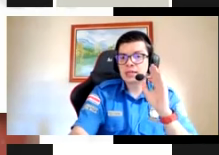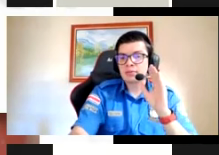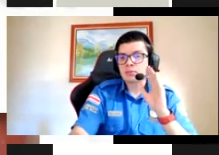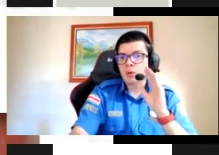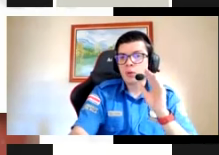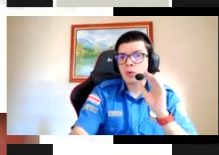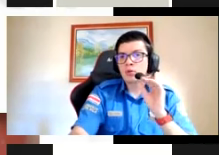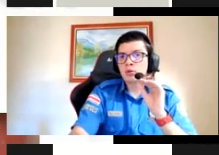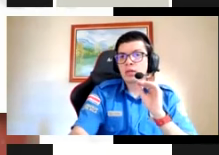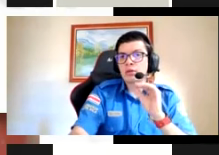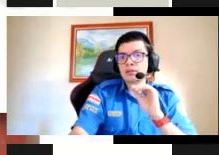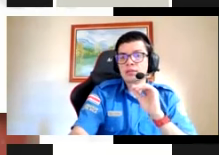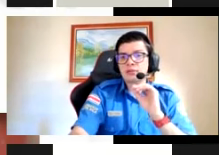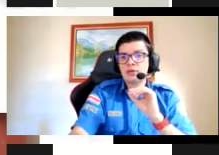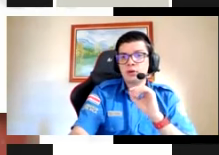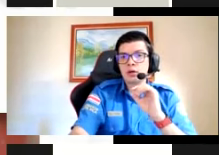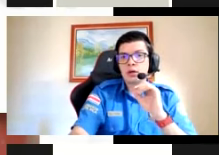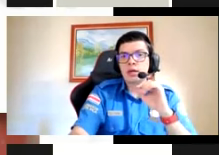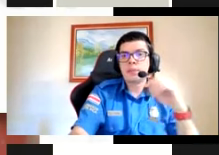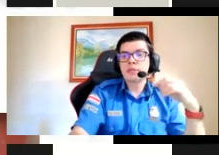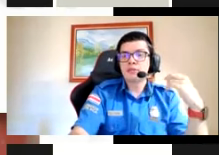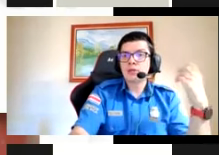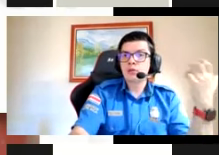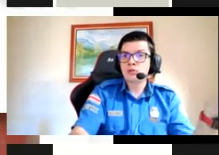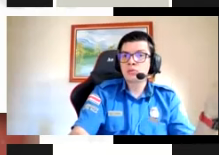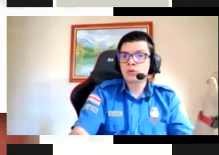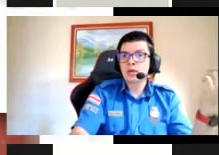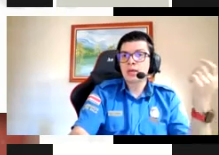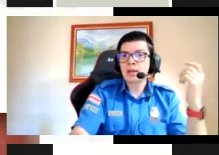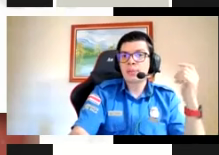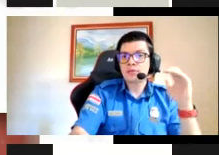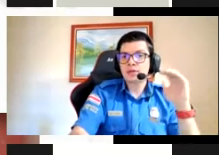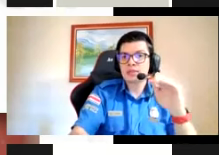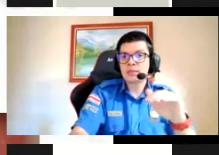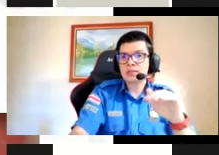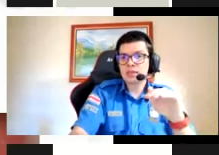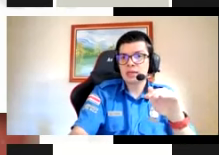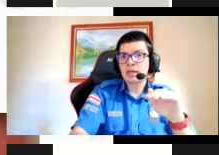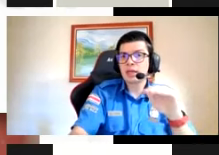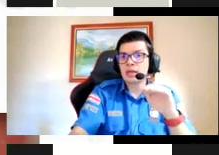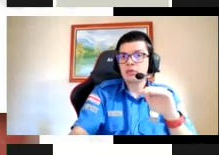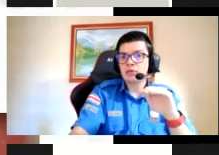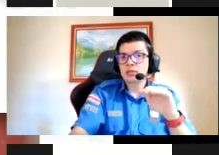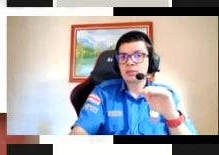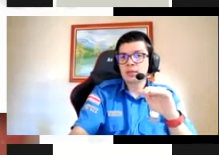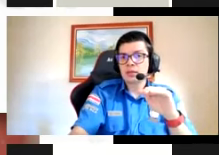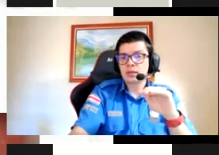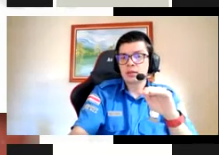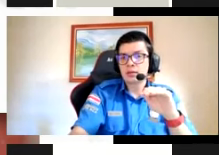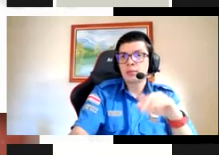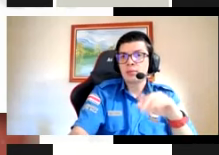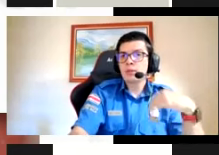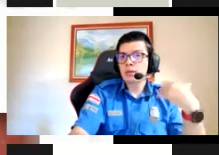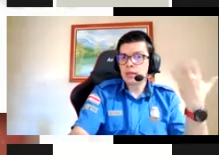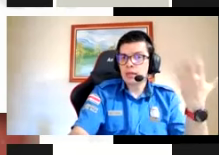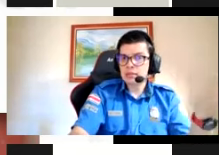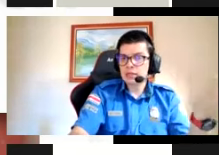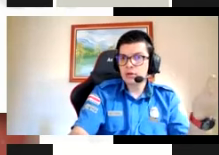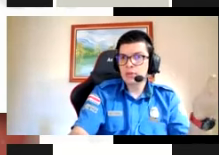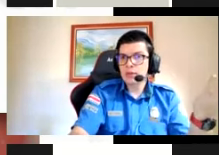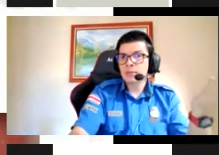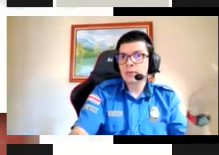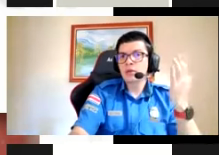es un montón de veces inferior la presión de consumo que la presión que se almacena en un recipiente. ¿Qué